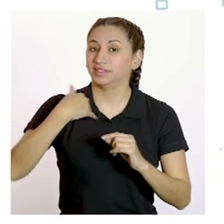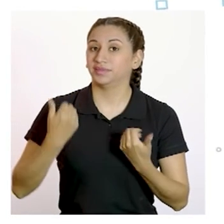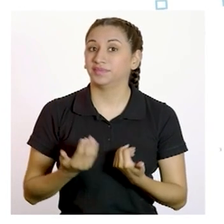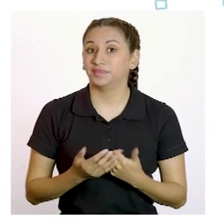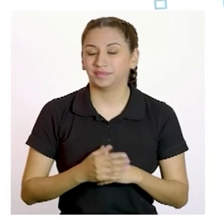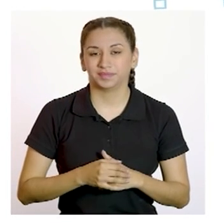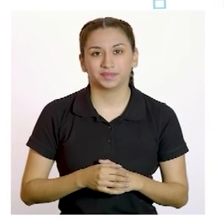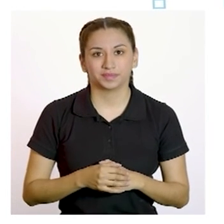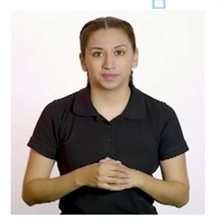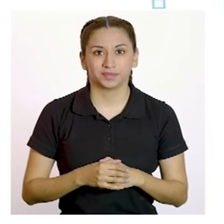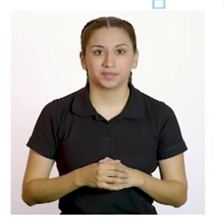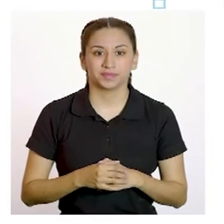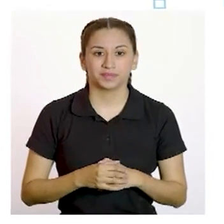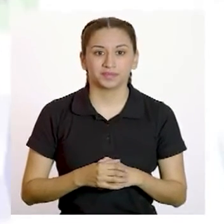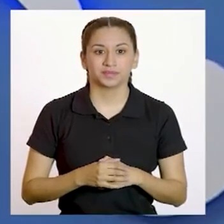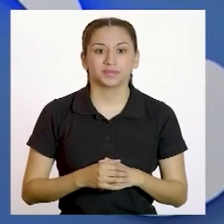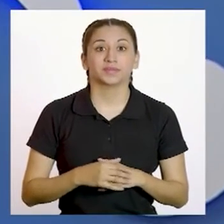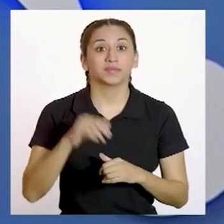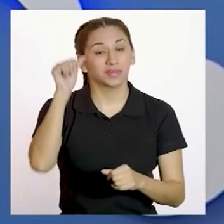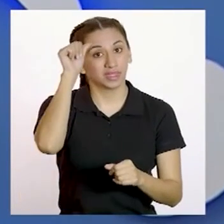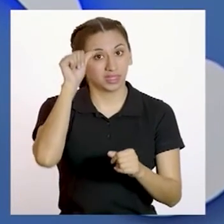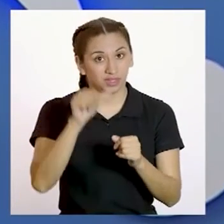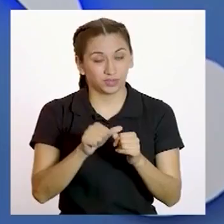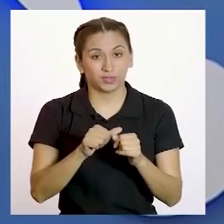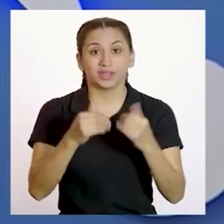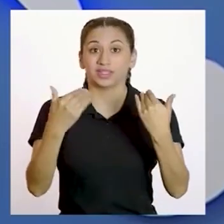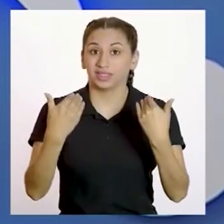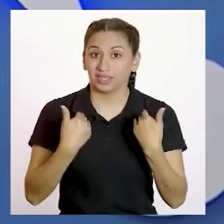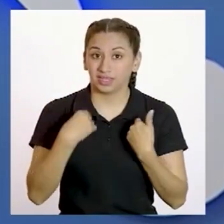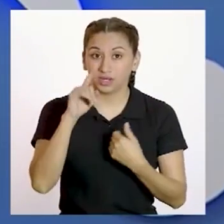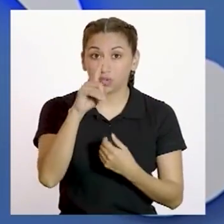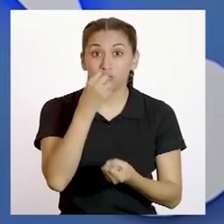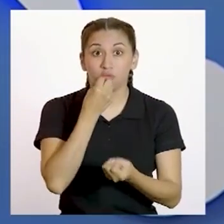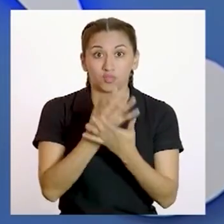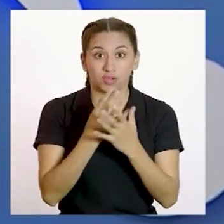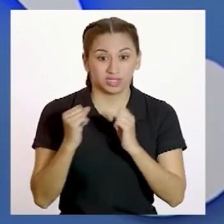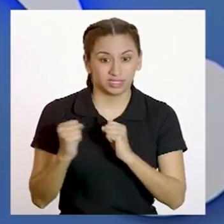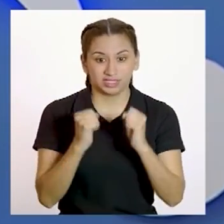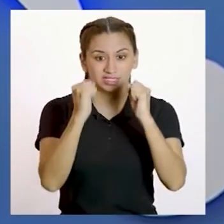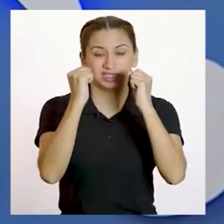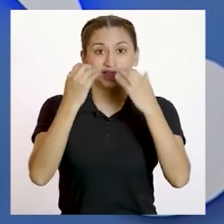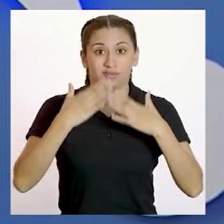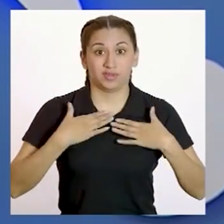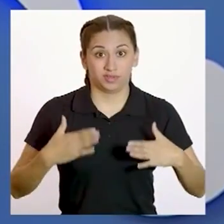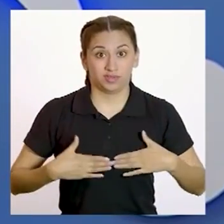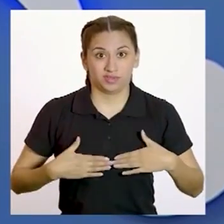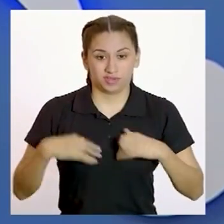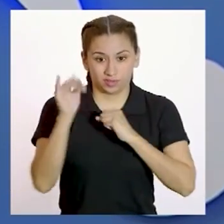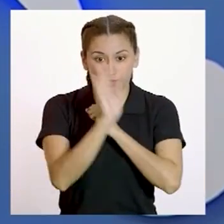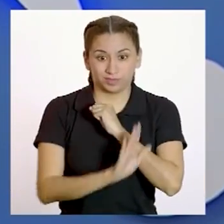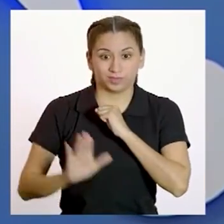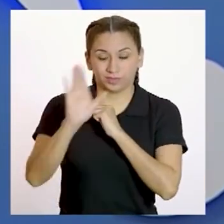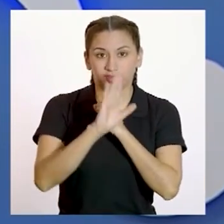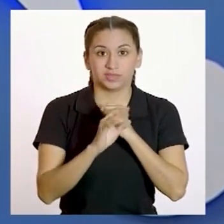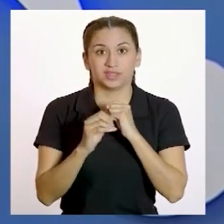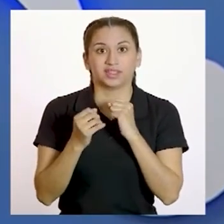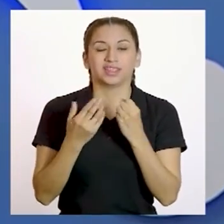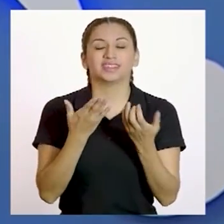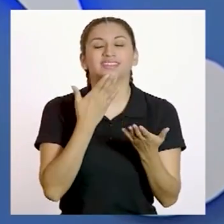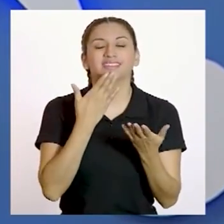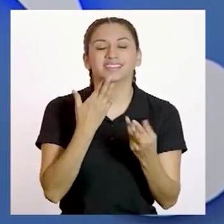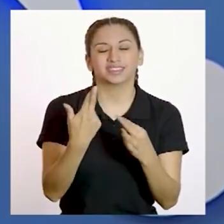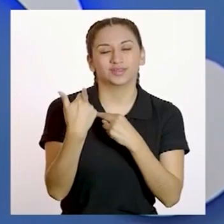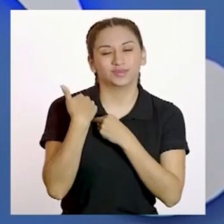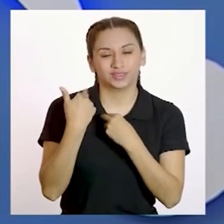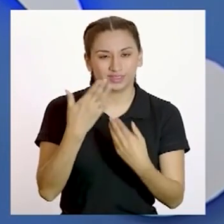encuentran en el ambiente? Y recuerda que tener un buen sistema inmunológico para estar saludables está